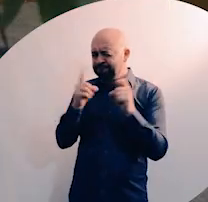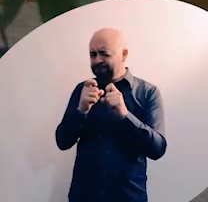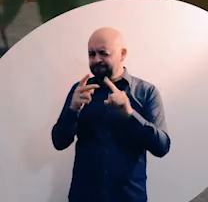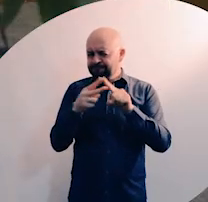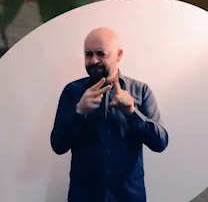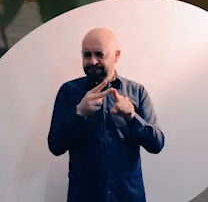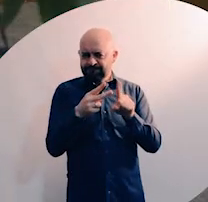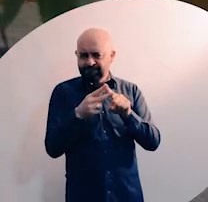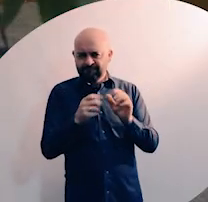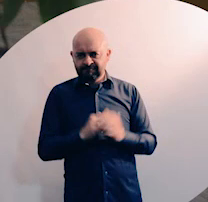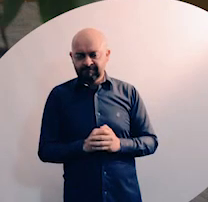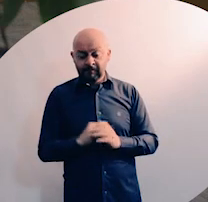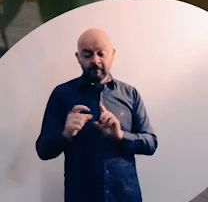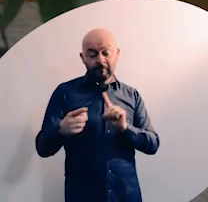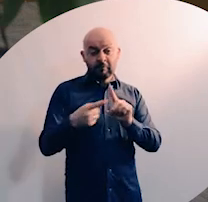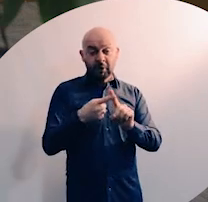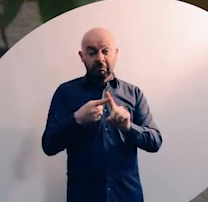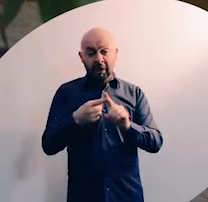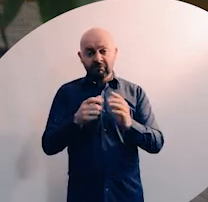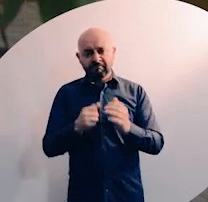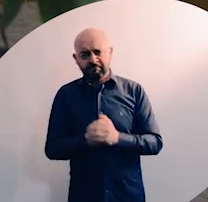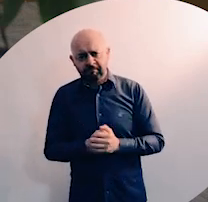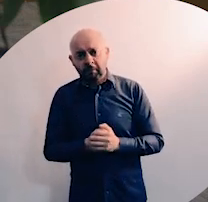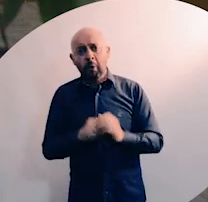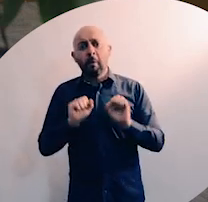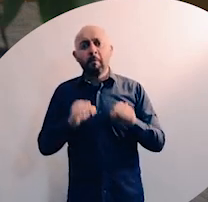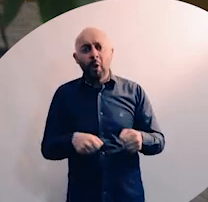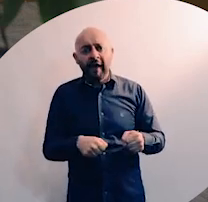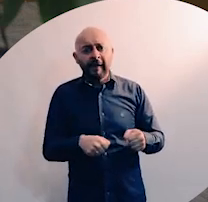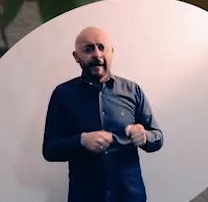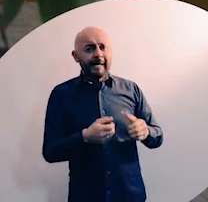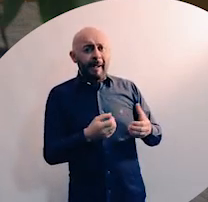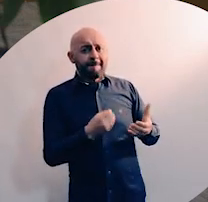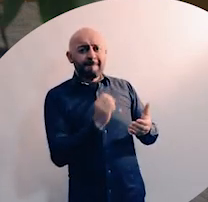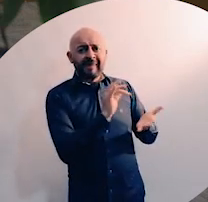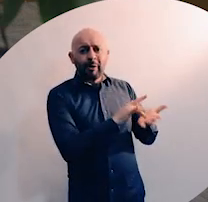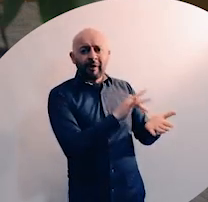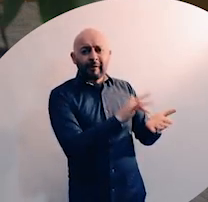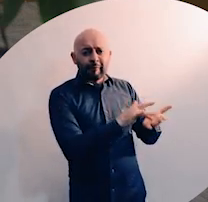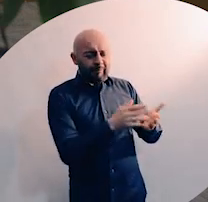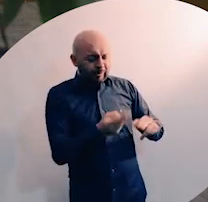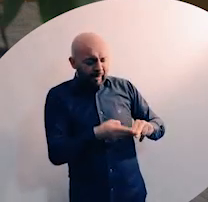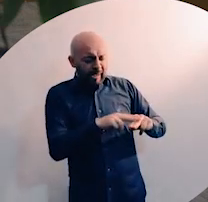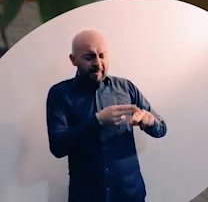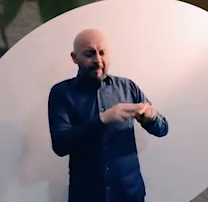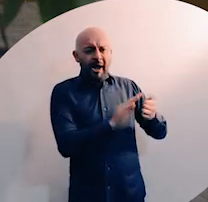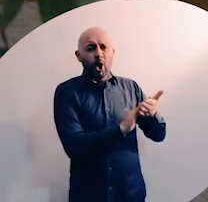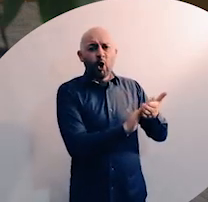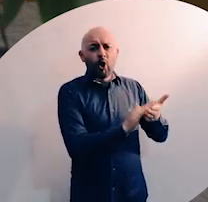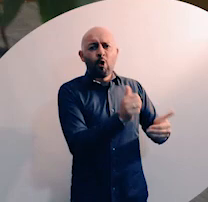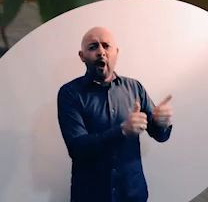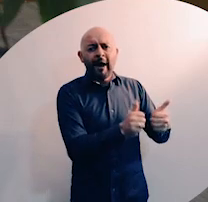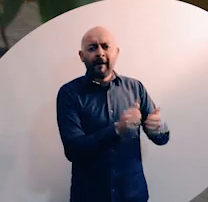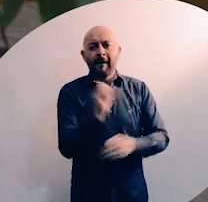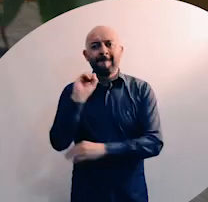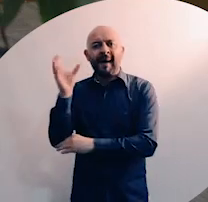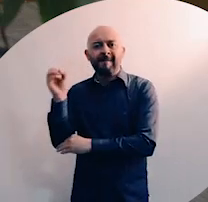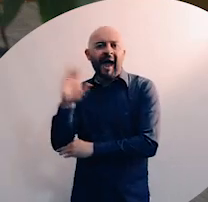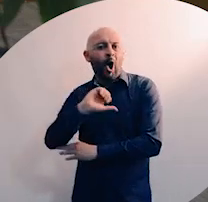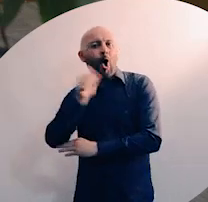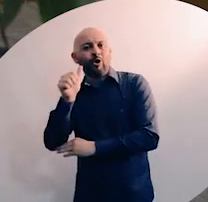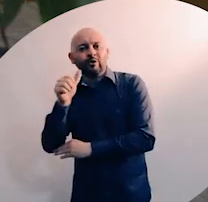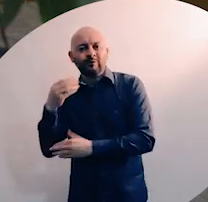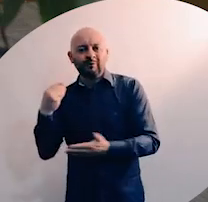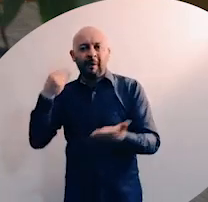Esta pregunta hay que mirarla desde dos puntos de vista. Hay una opción que es reducir la tasa de interés de la deuda